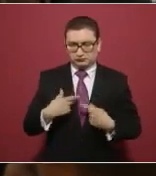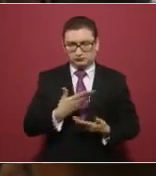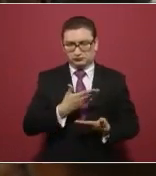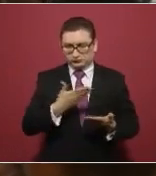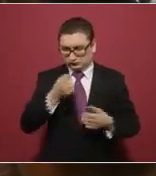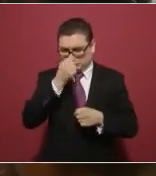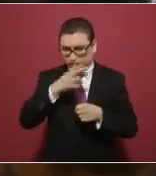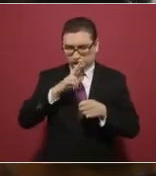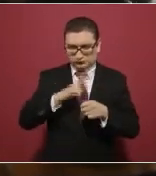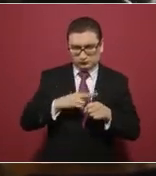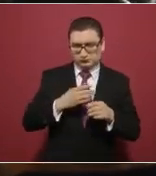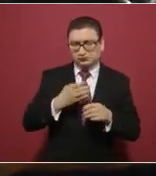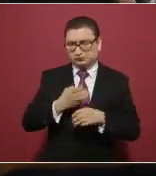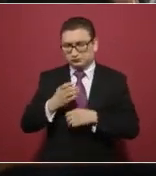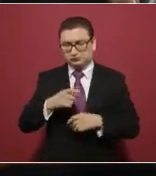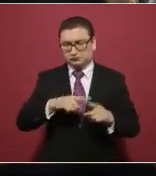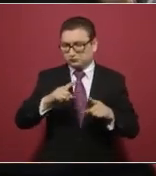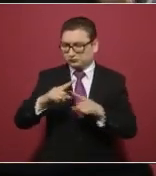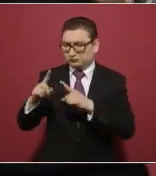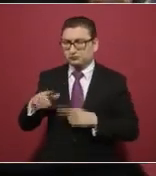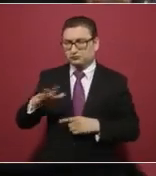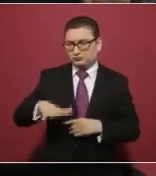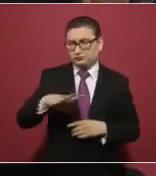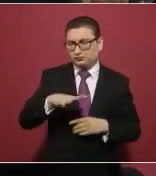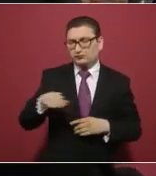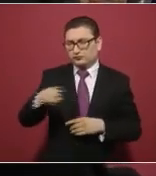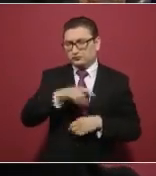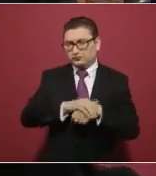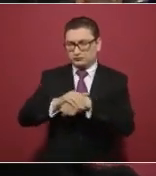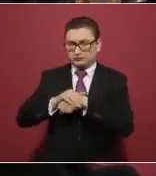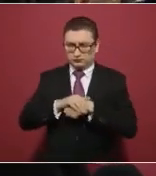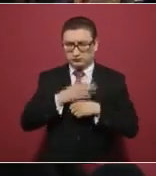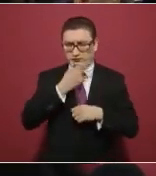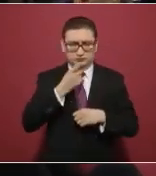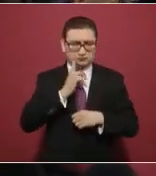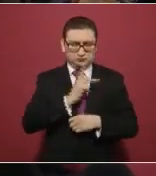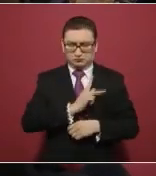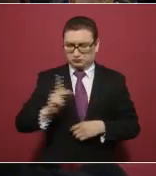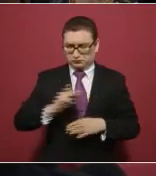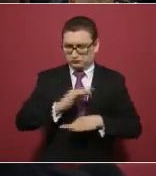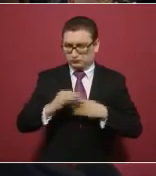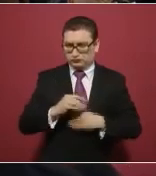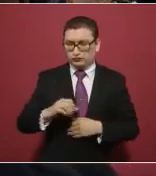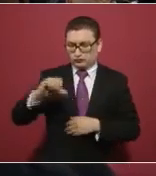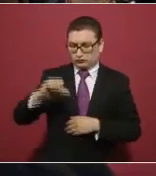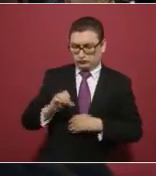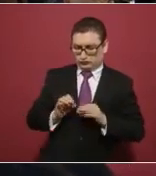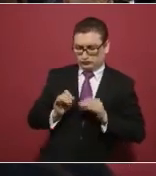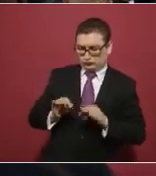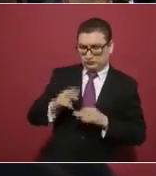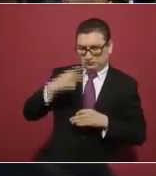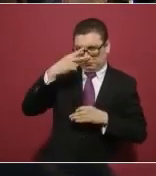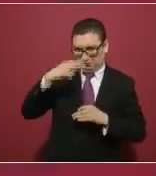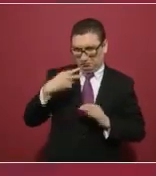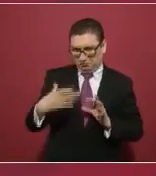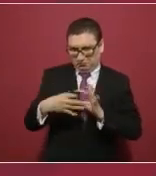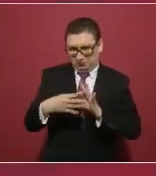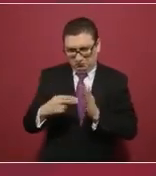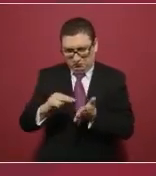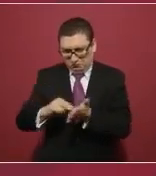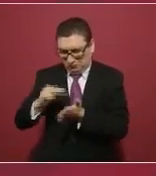secretarios de Estado, amigas y amigos. Hoy mi oficina ha firmado con México un acuerdo que tiene por